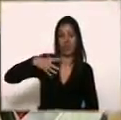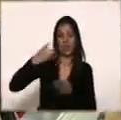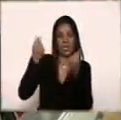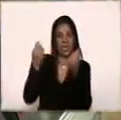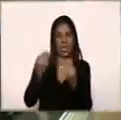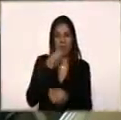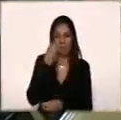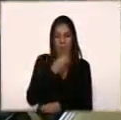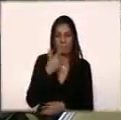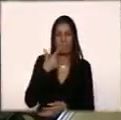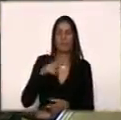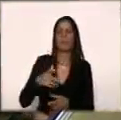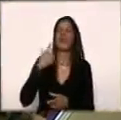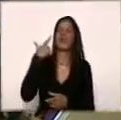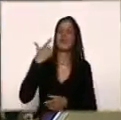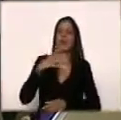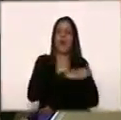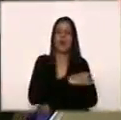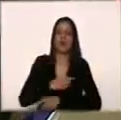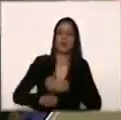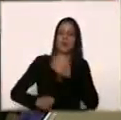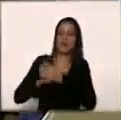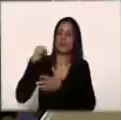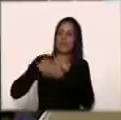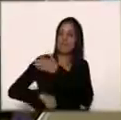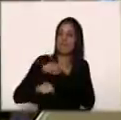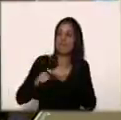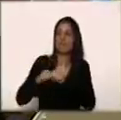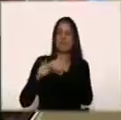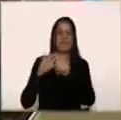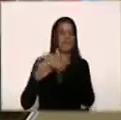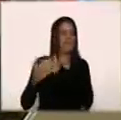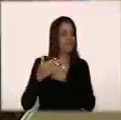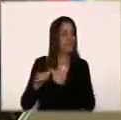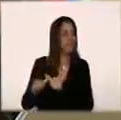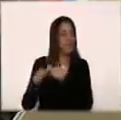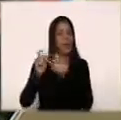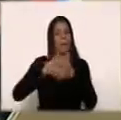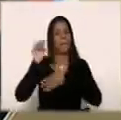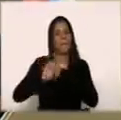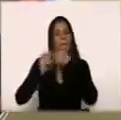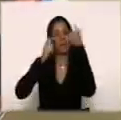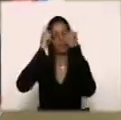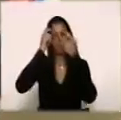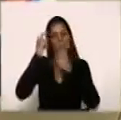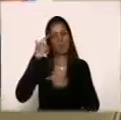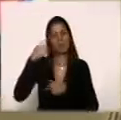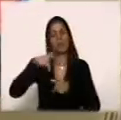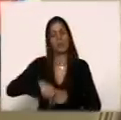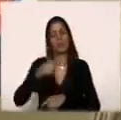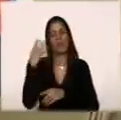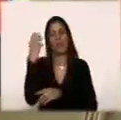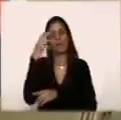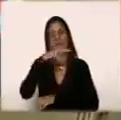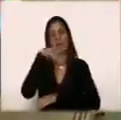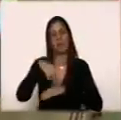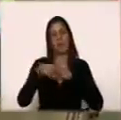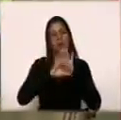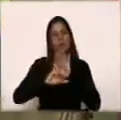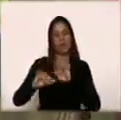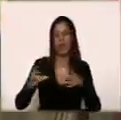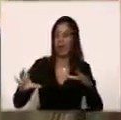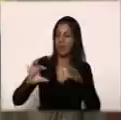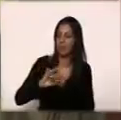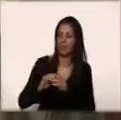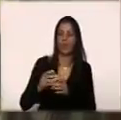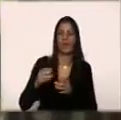vivo en la Cuarta República, pero con el mandato de Hugo Chávez, con el plan de la patria y con esta Asamblea Nacional Constituyente, estamos trabajando para